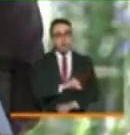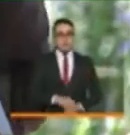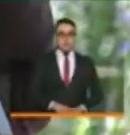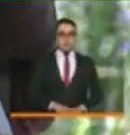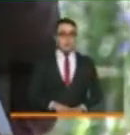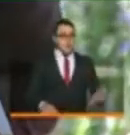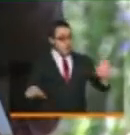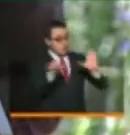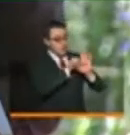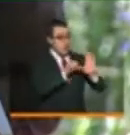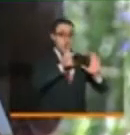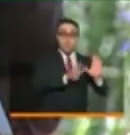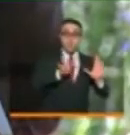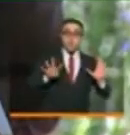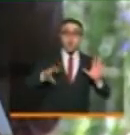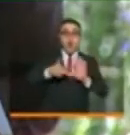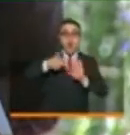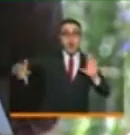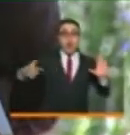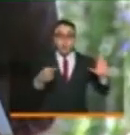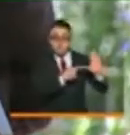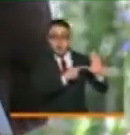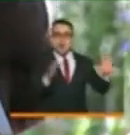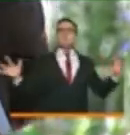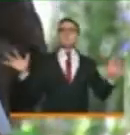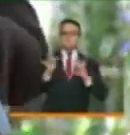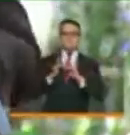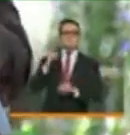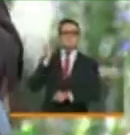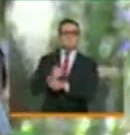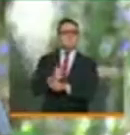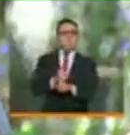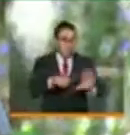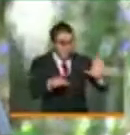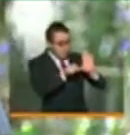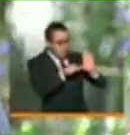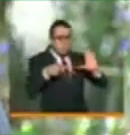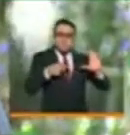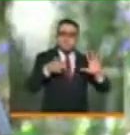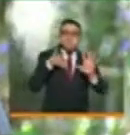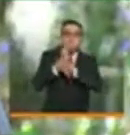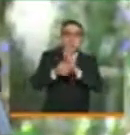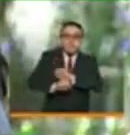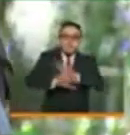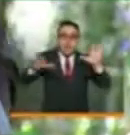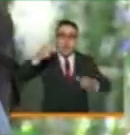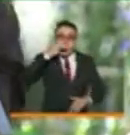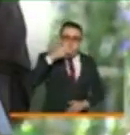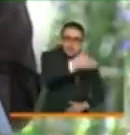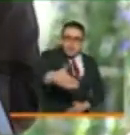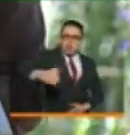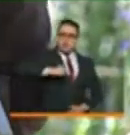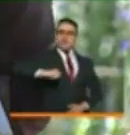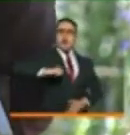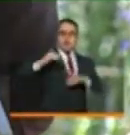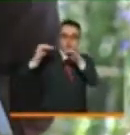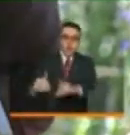del artículo 44 de nuestra Constitución, que dice con mucha claridad que los derechos de los niños